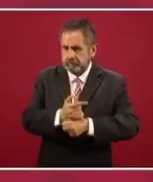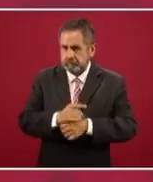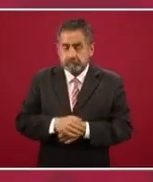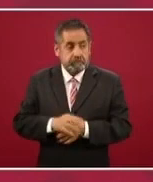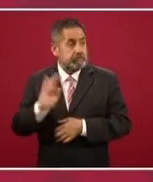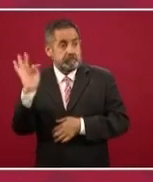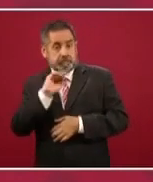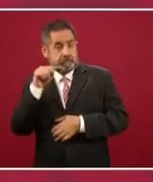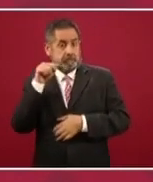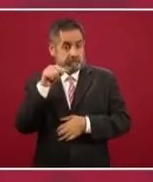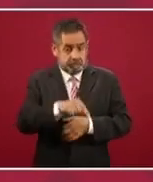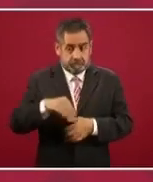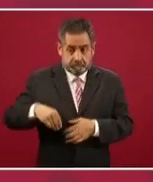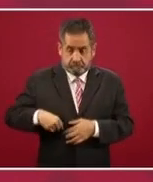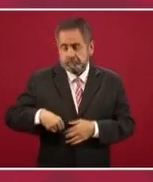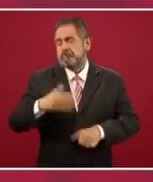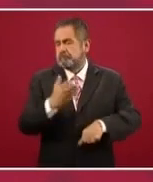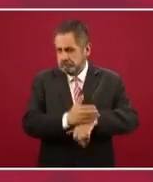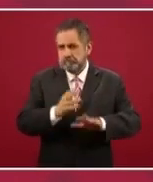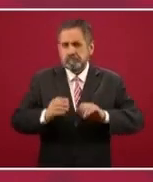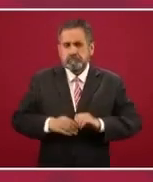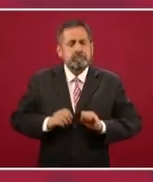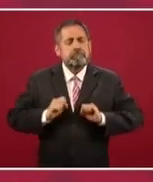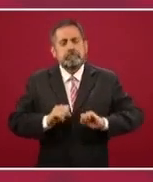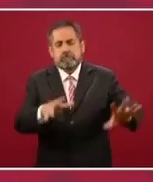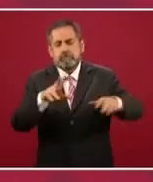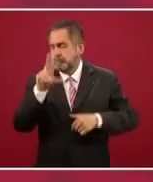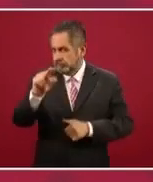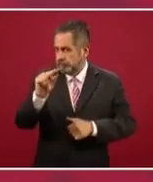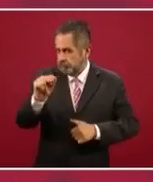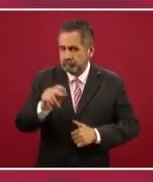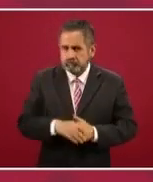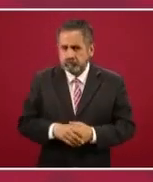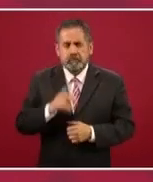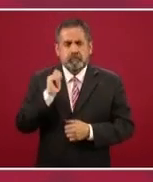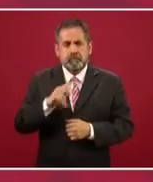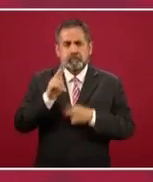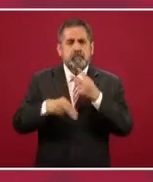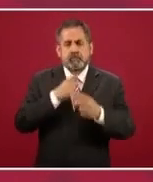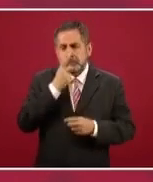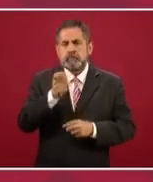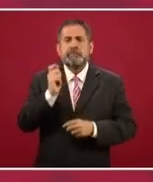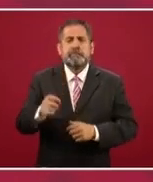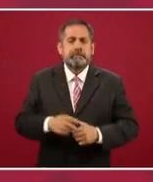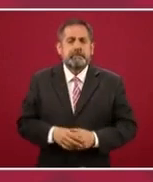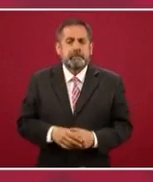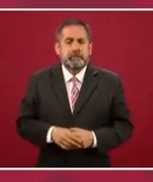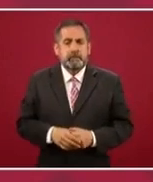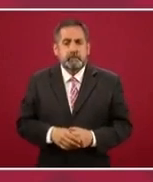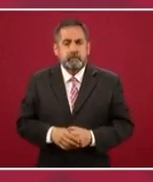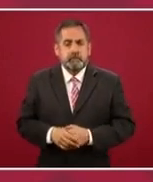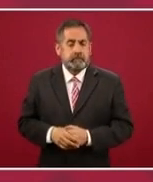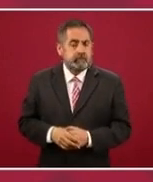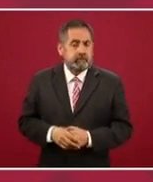impunidad. Aquí lo que puedo decirles es que cuando